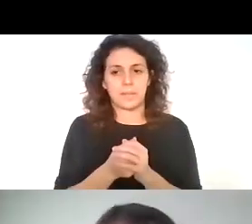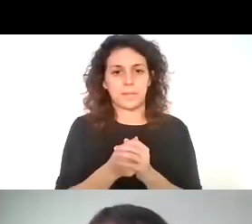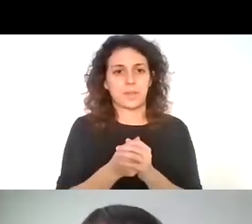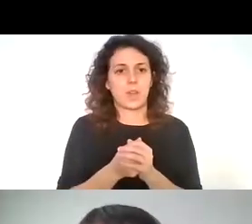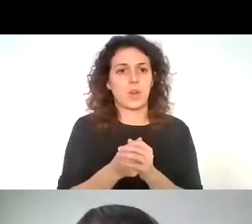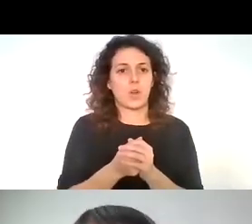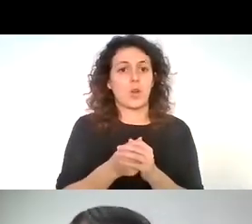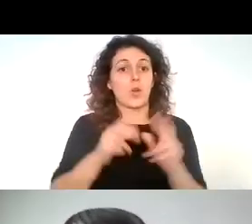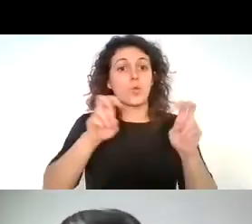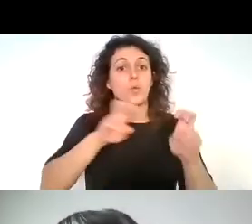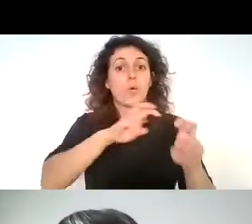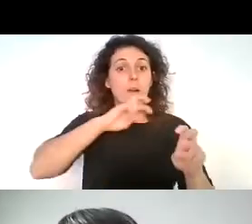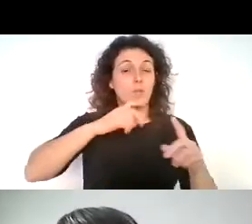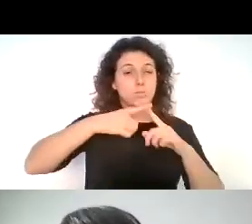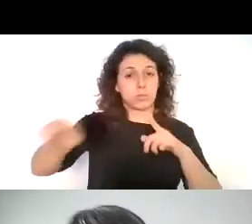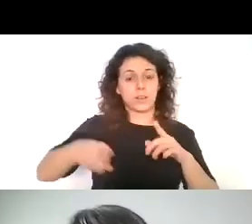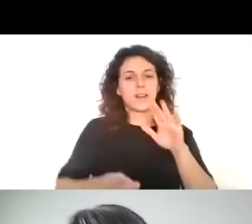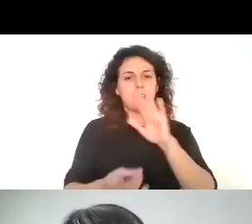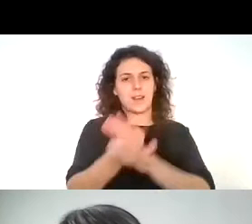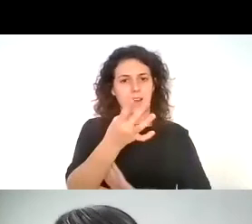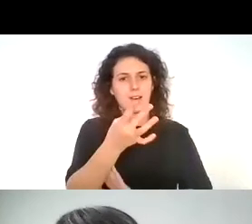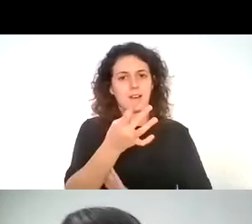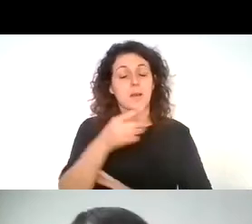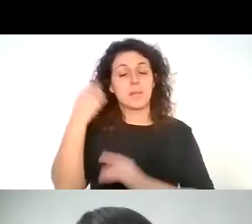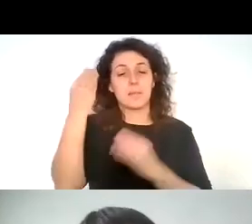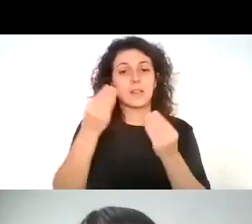valor diferencial. Creemos que es importante tener que